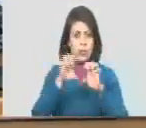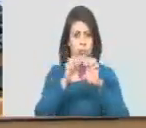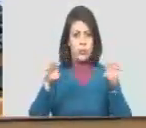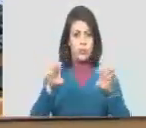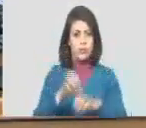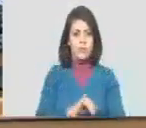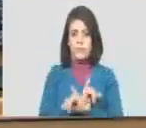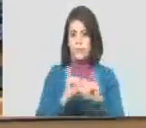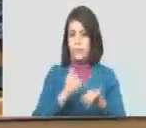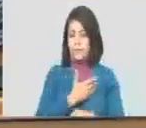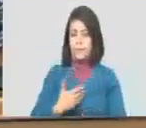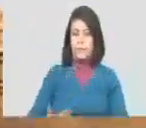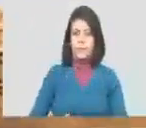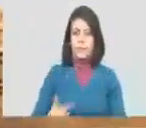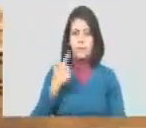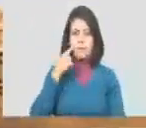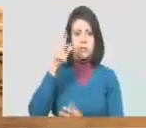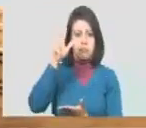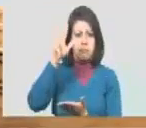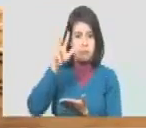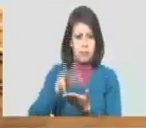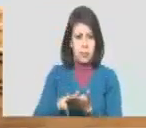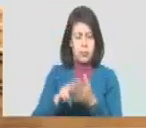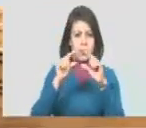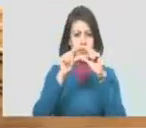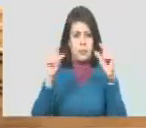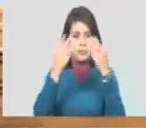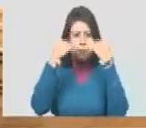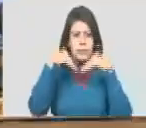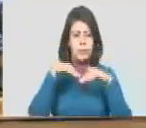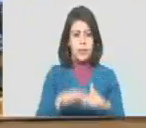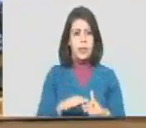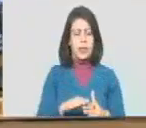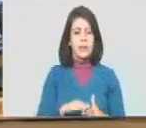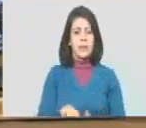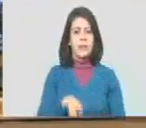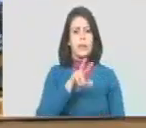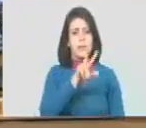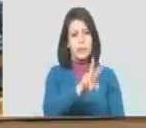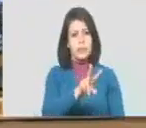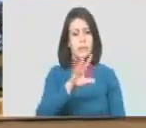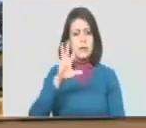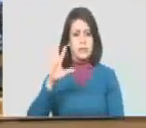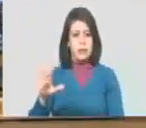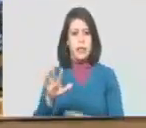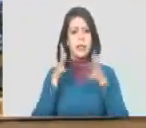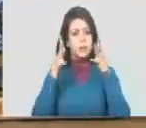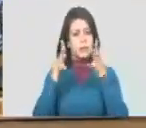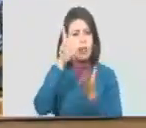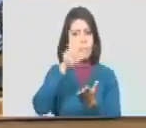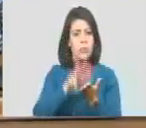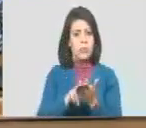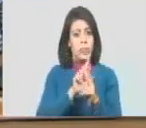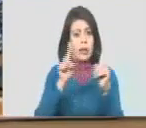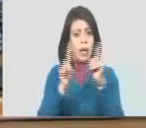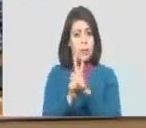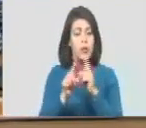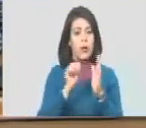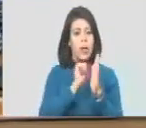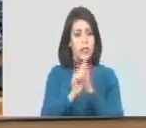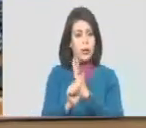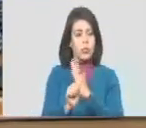educación. Es todo, presidente. En consideración el epígrafe, aprobado. Siguiente. 35. Se sugiere aprobar con modificación